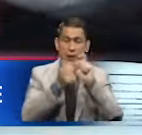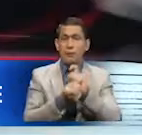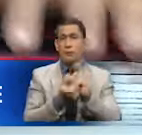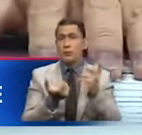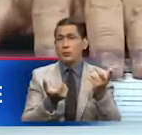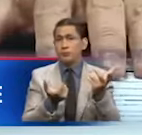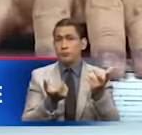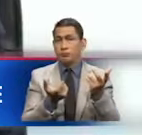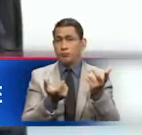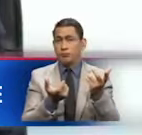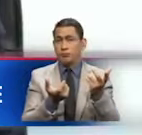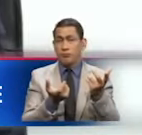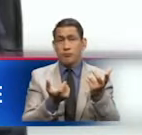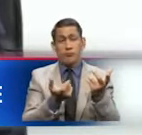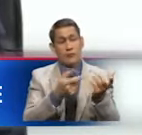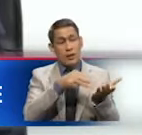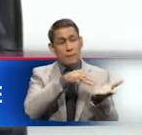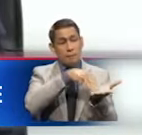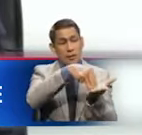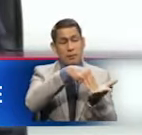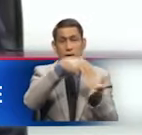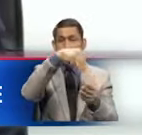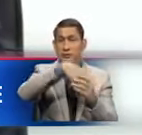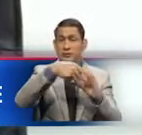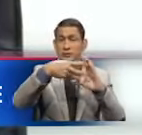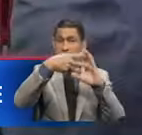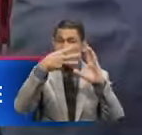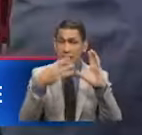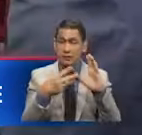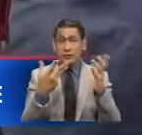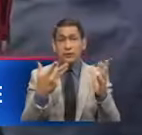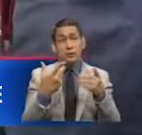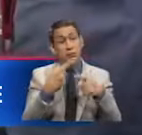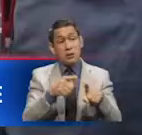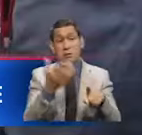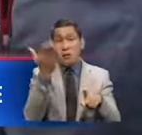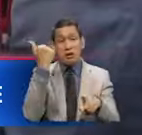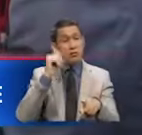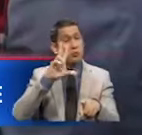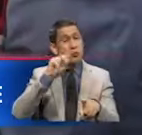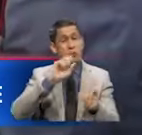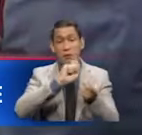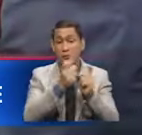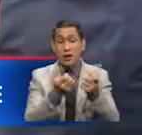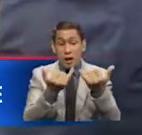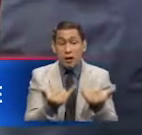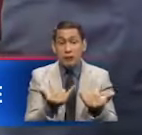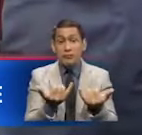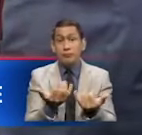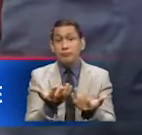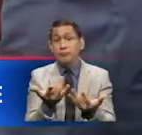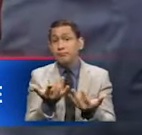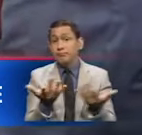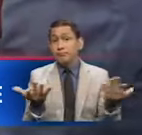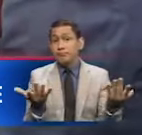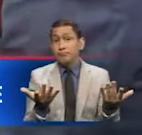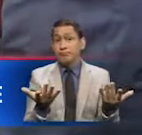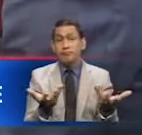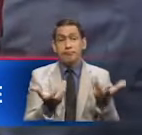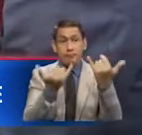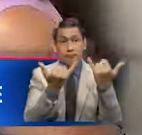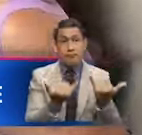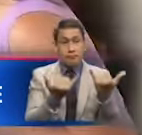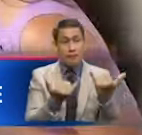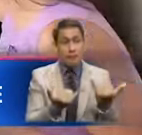En el 2021, el Consejo de Participación Ciudadana no lo hizo. Han estado 6 años en funciones. En ese periodo han